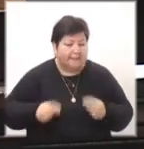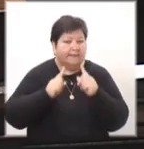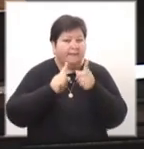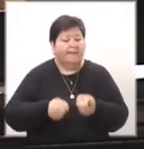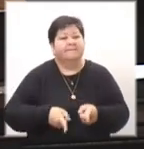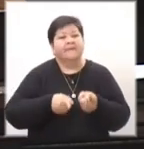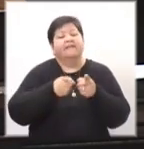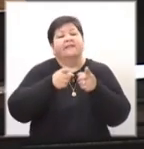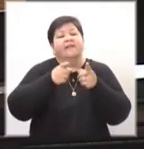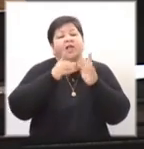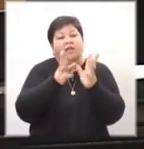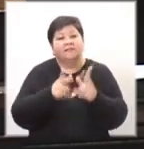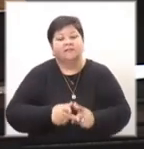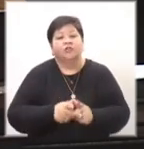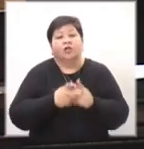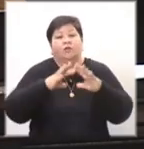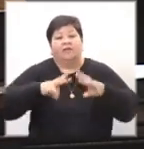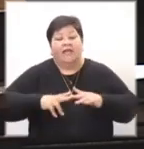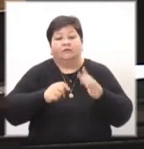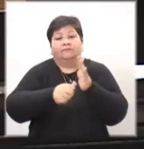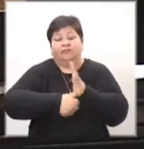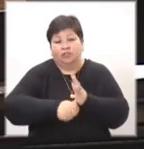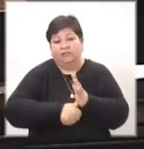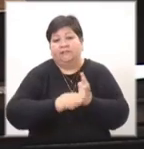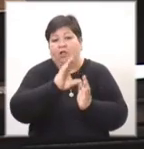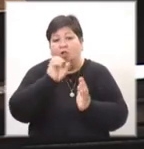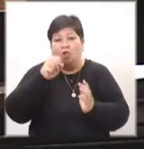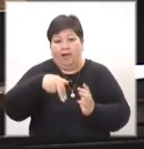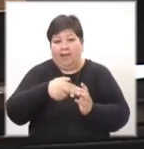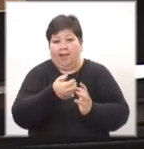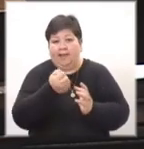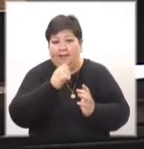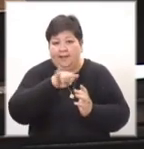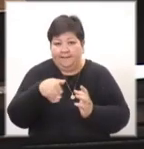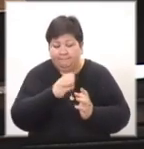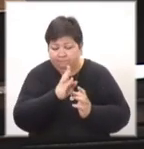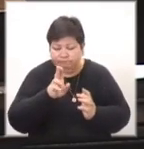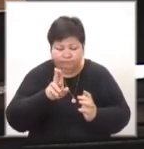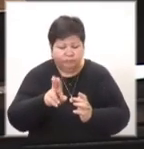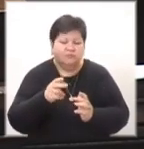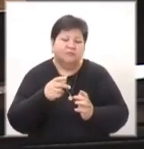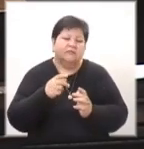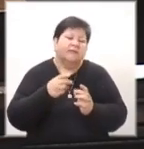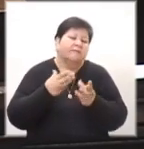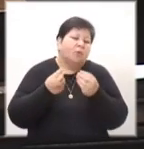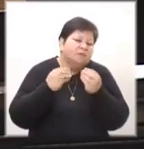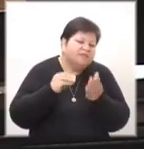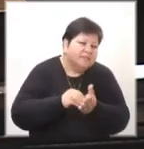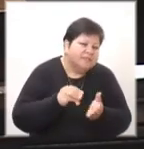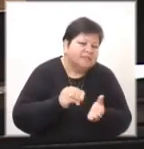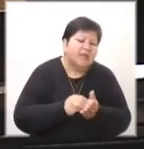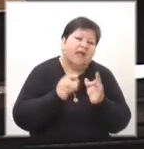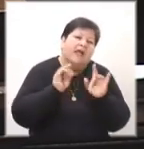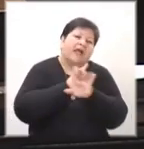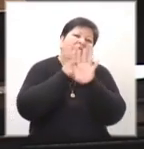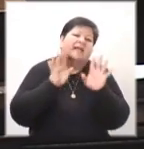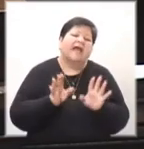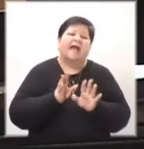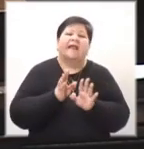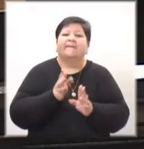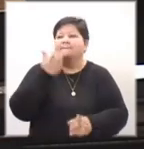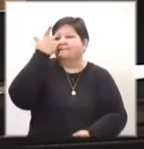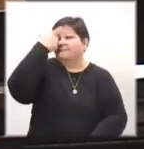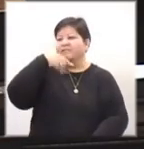El resto de los miembros de la comisión varias veces aclararon que su comparecencia era a título